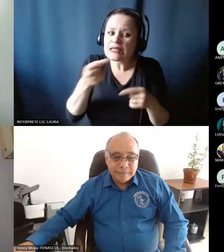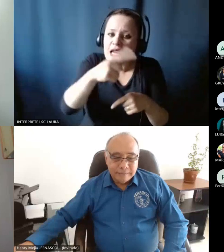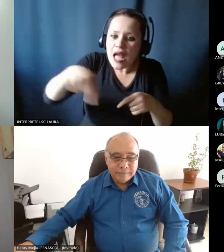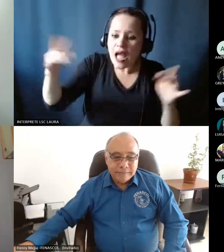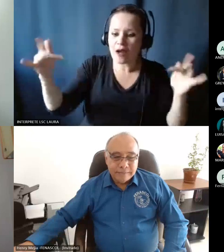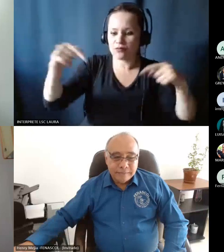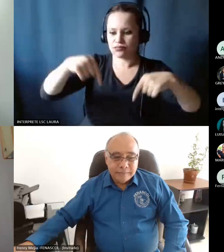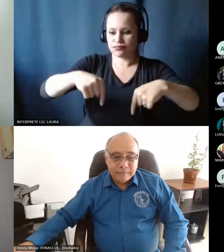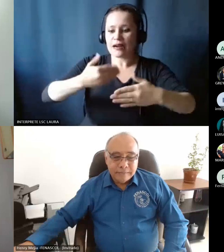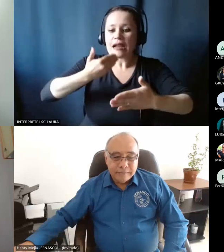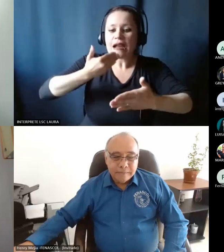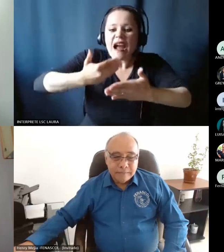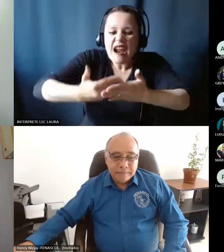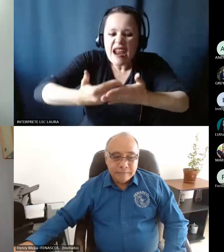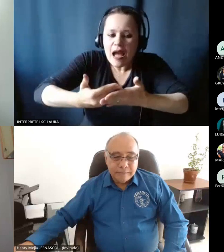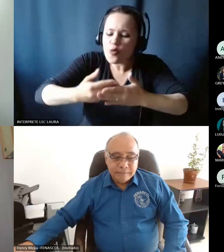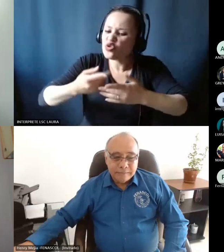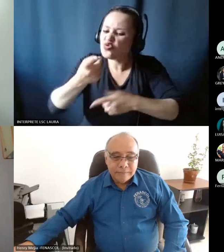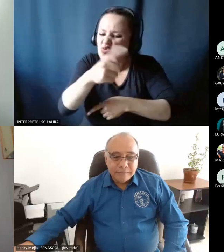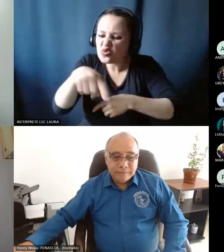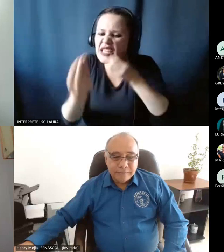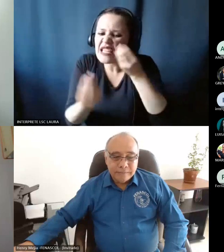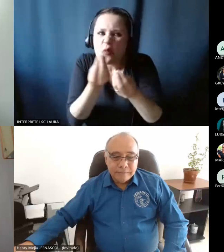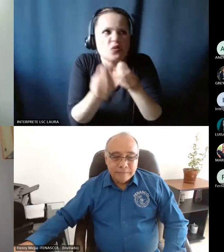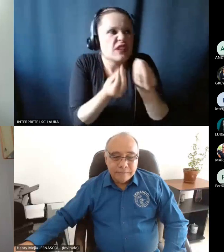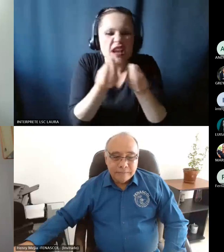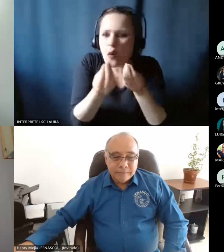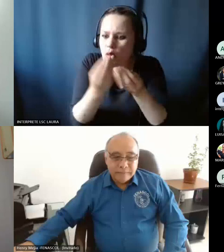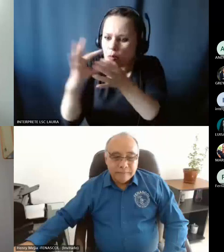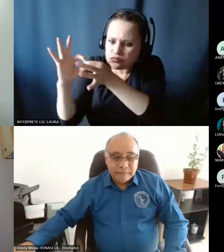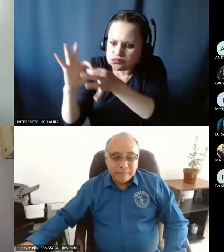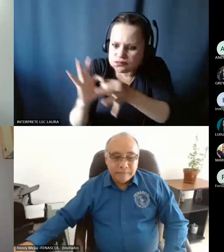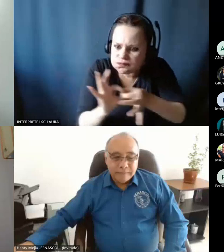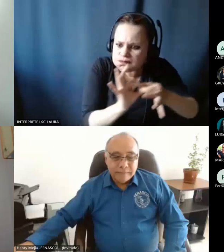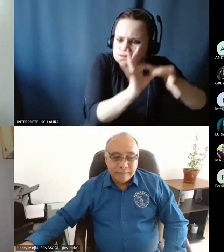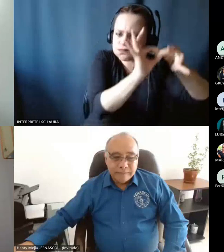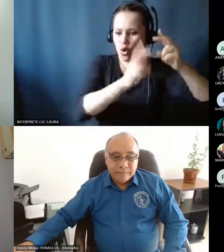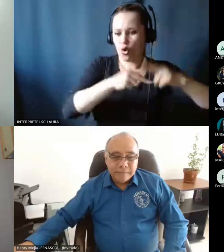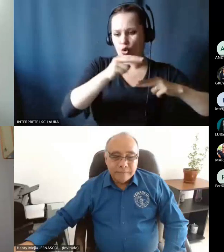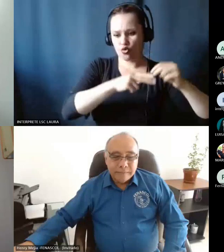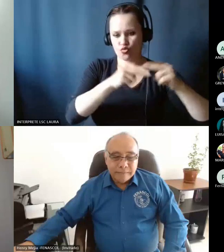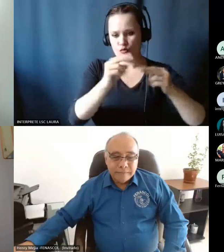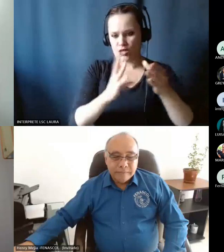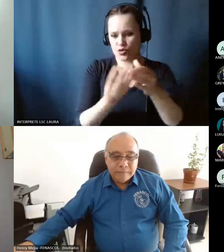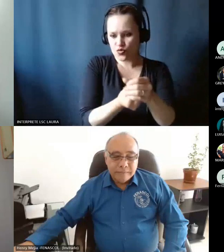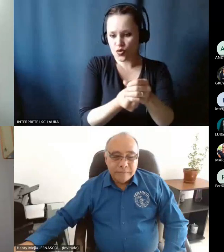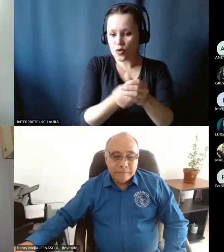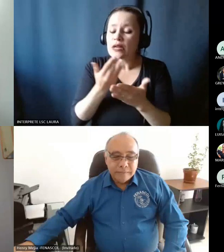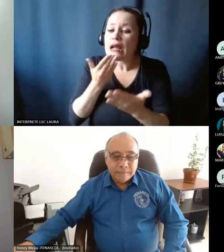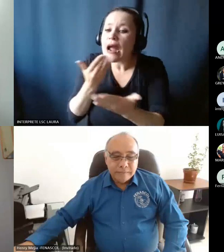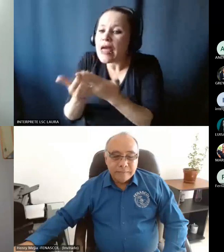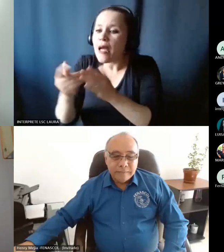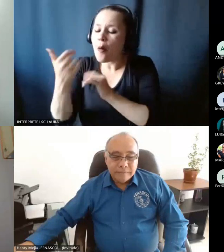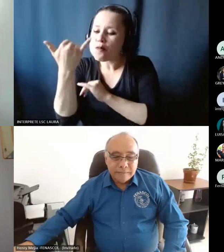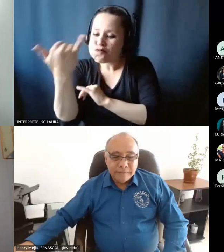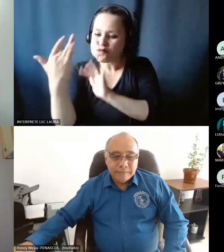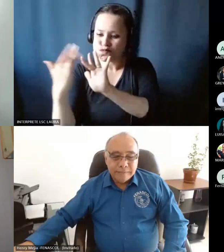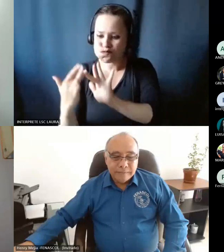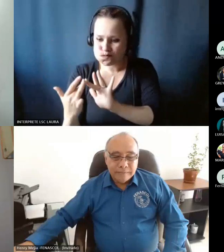gra Y qué tenemos que hacer qué tenemos que hacer para juntos seguir construyendo entonces a todas las personas que se conectaron a todas las personas que